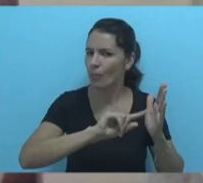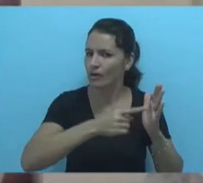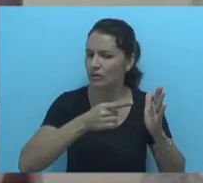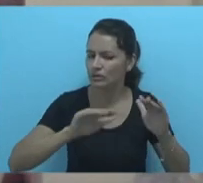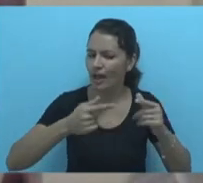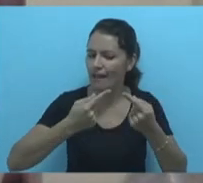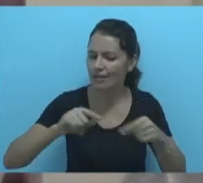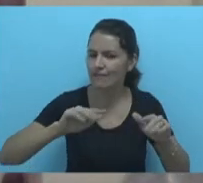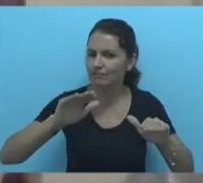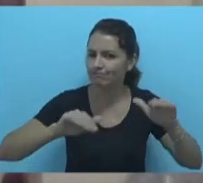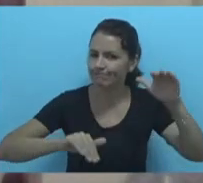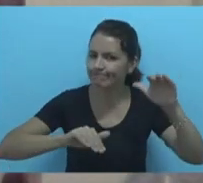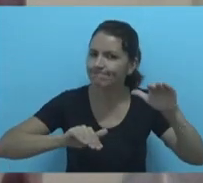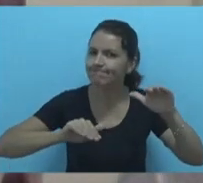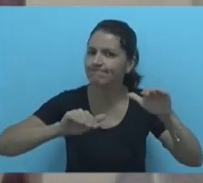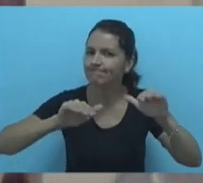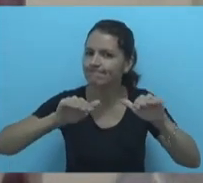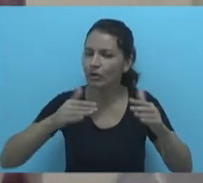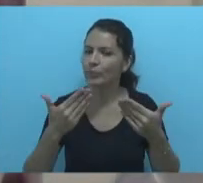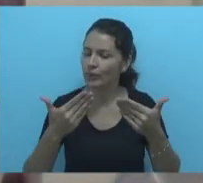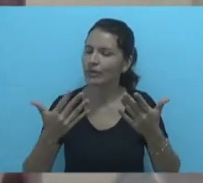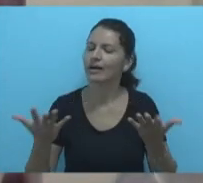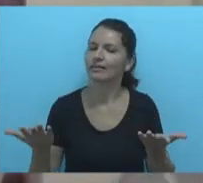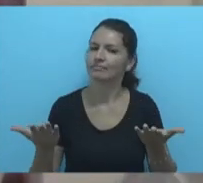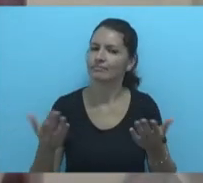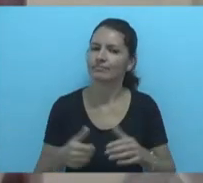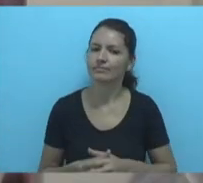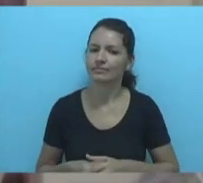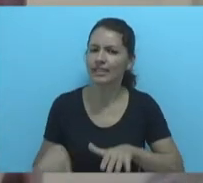¿no? Sin dejar de mencionar